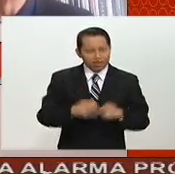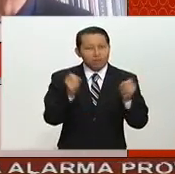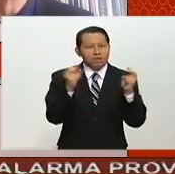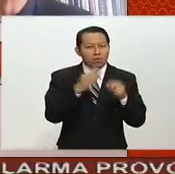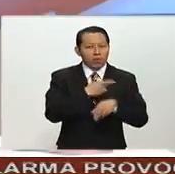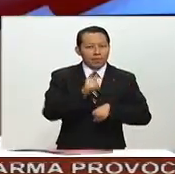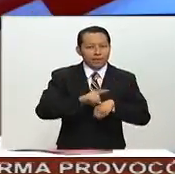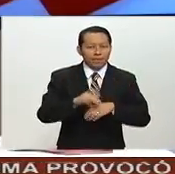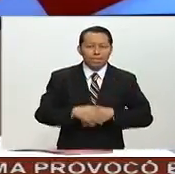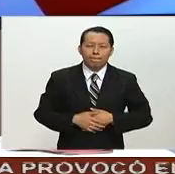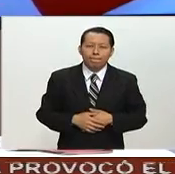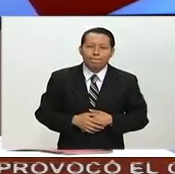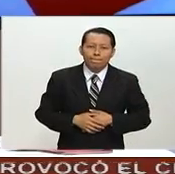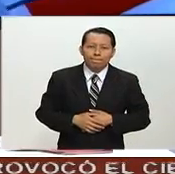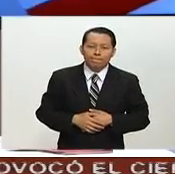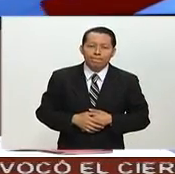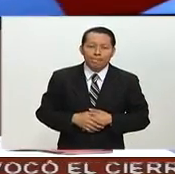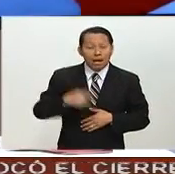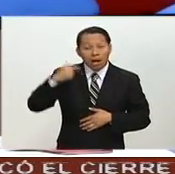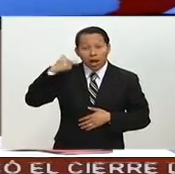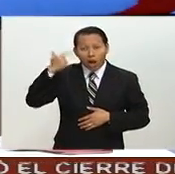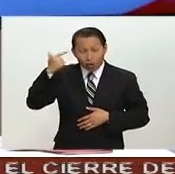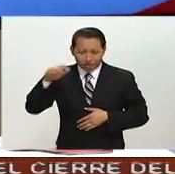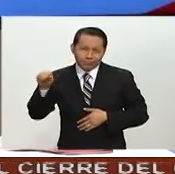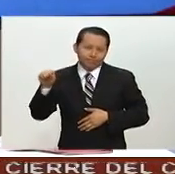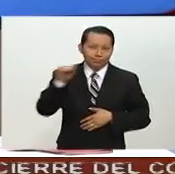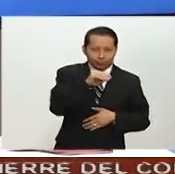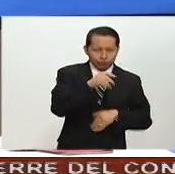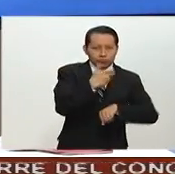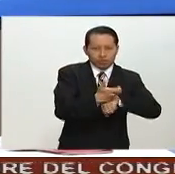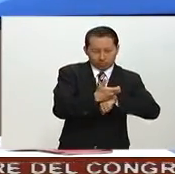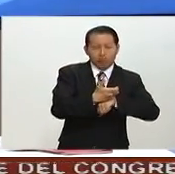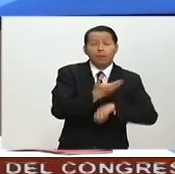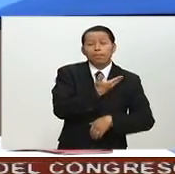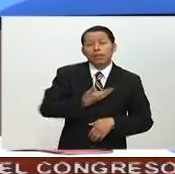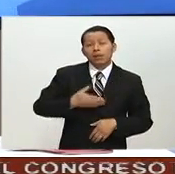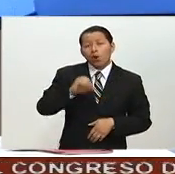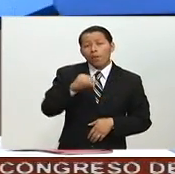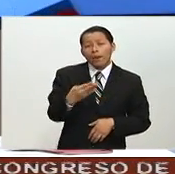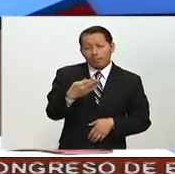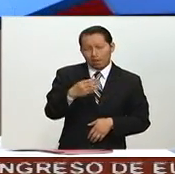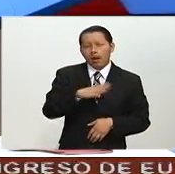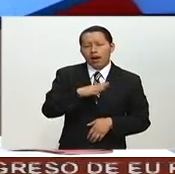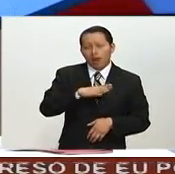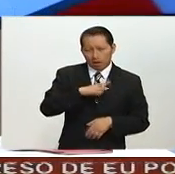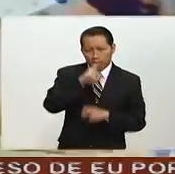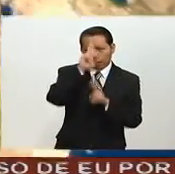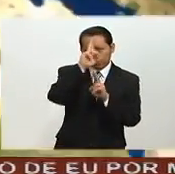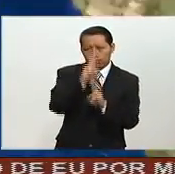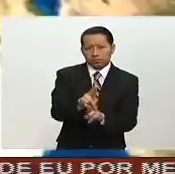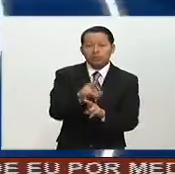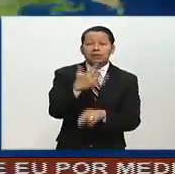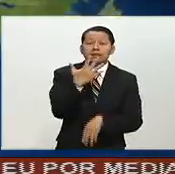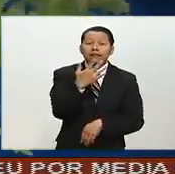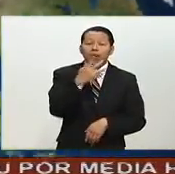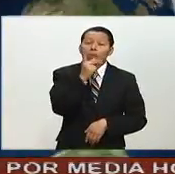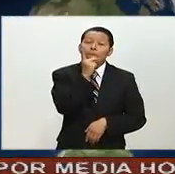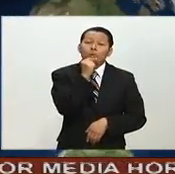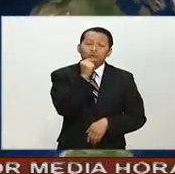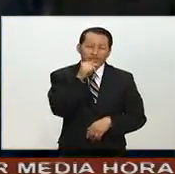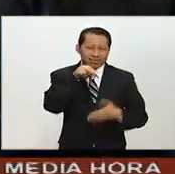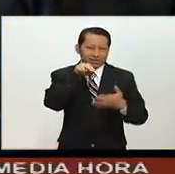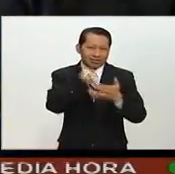día. Bueno, y de Londres a los Estados Unidos, el presidente Barack Obama rindió homenaje a los 5 policías asesinados en Dallas